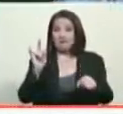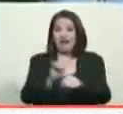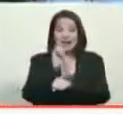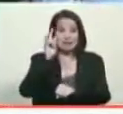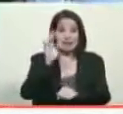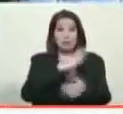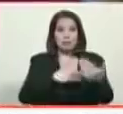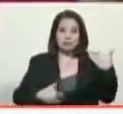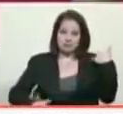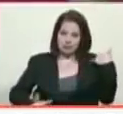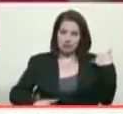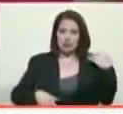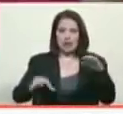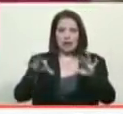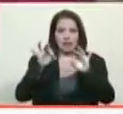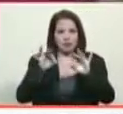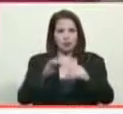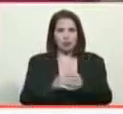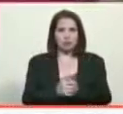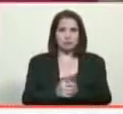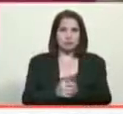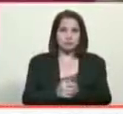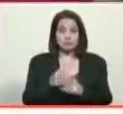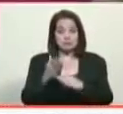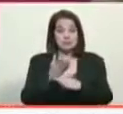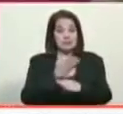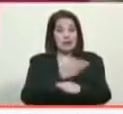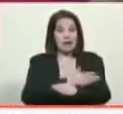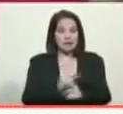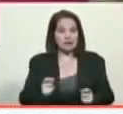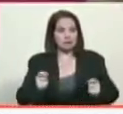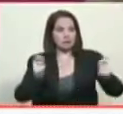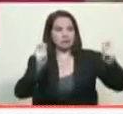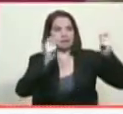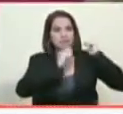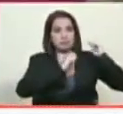o presidenta electa antes de tomar posesión,